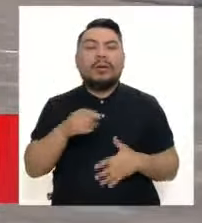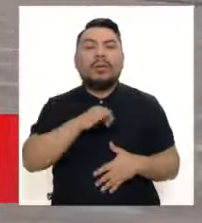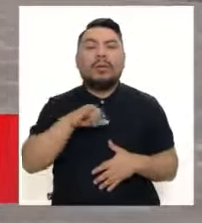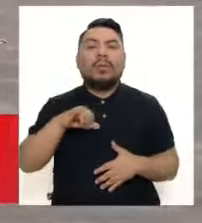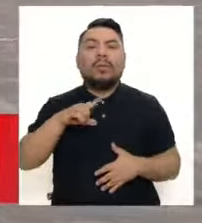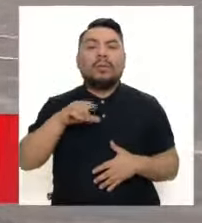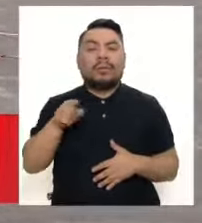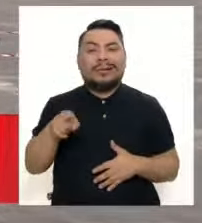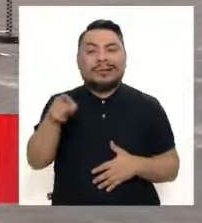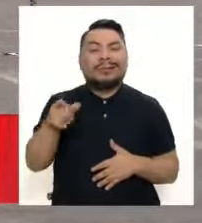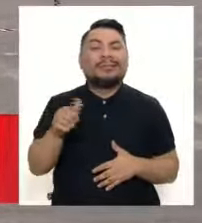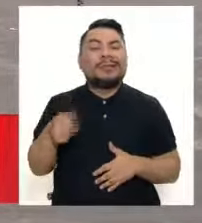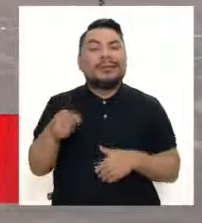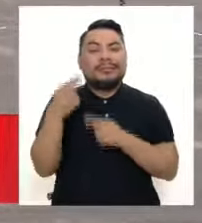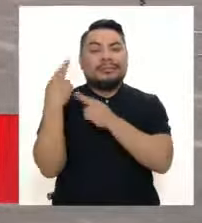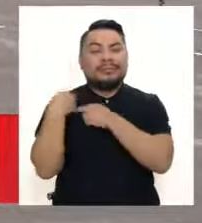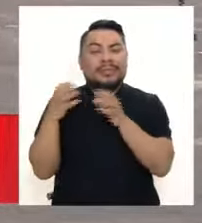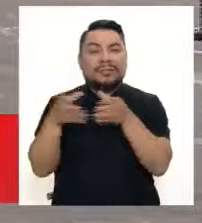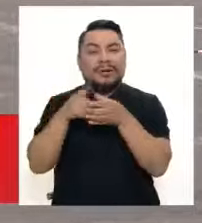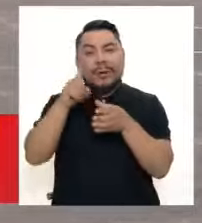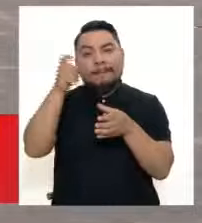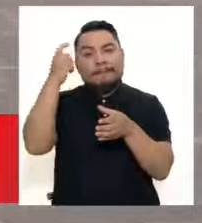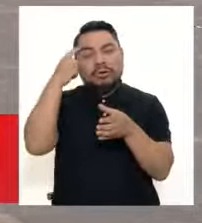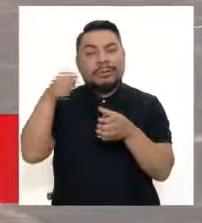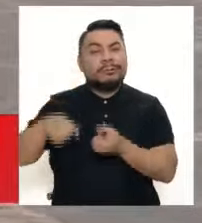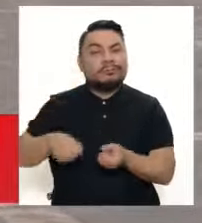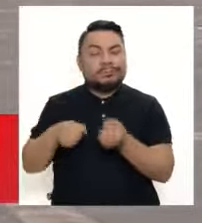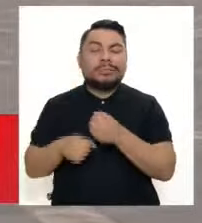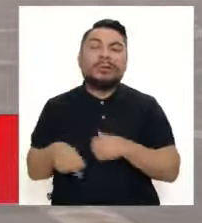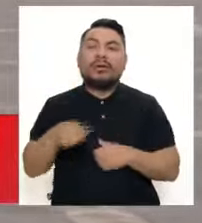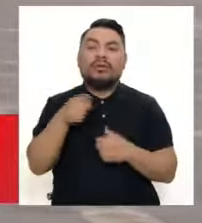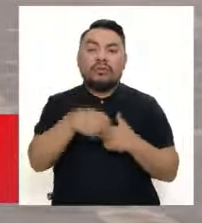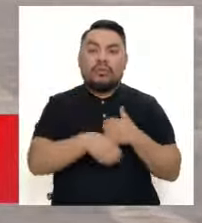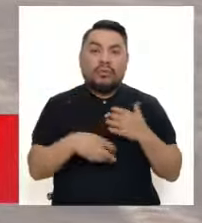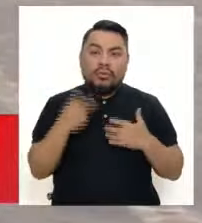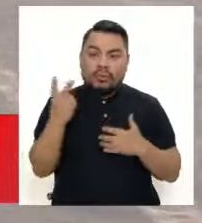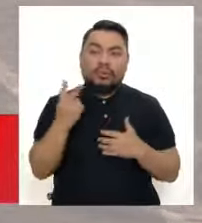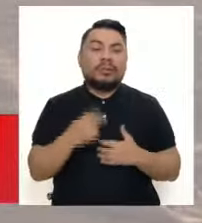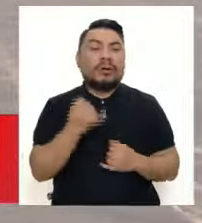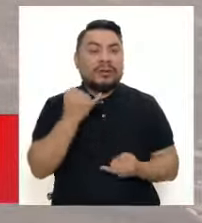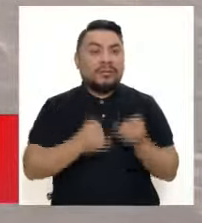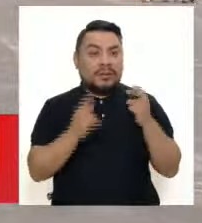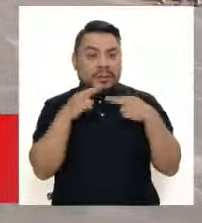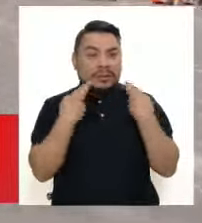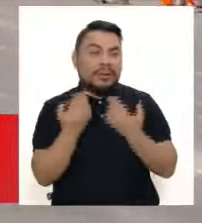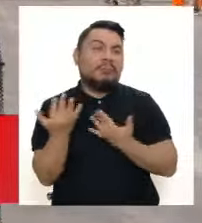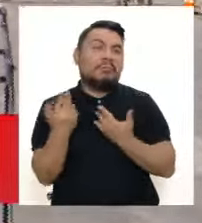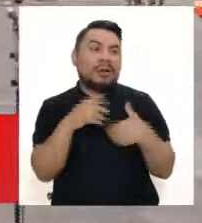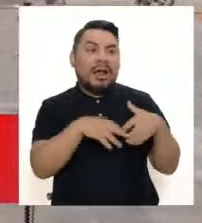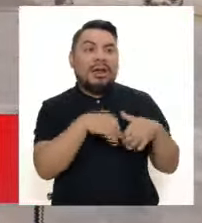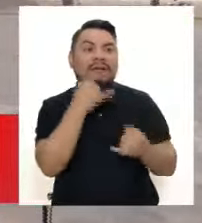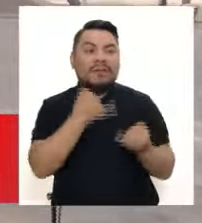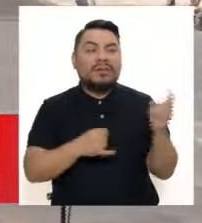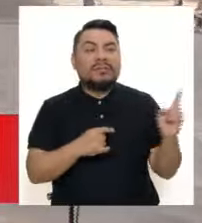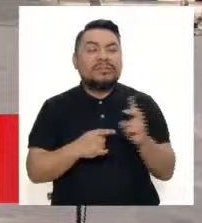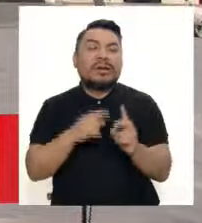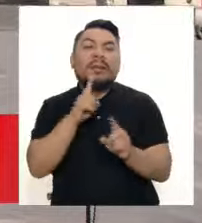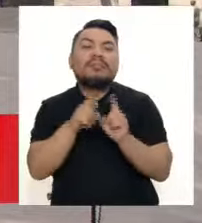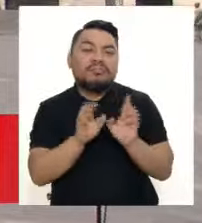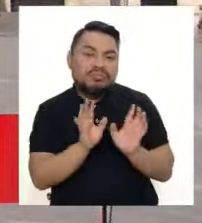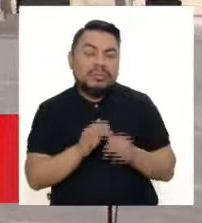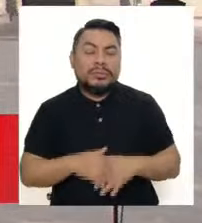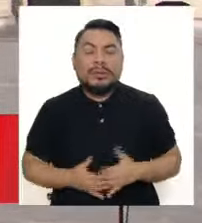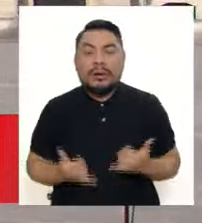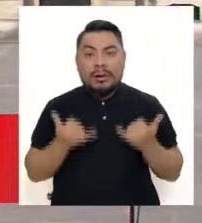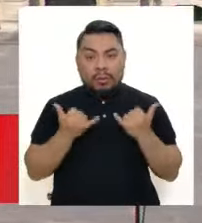vilchez presidente de acción Popular de Elvis Vergara también congresista de la República a término de esta reunión repetimos la agenda del día de